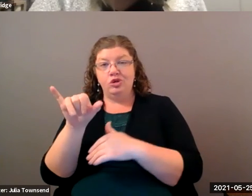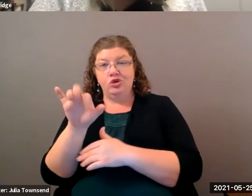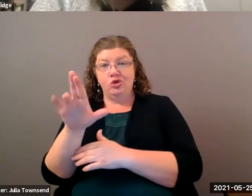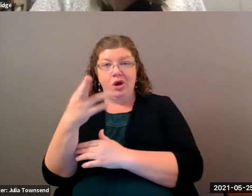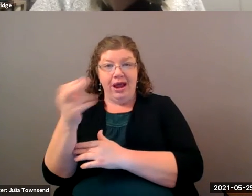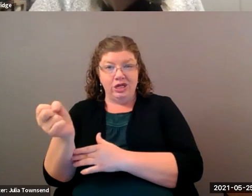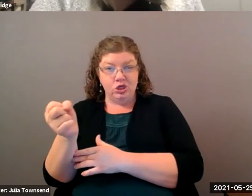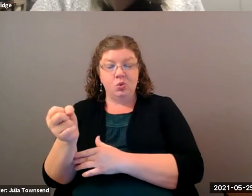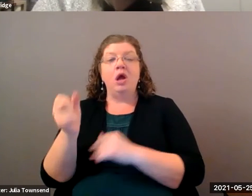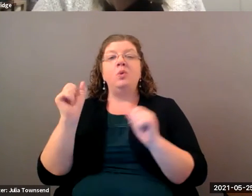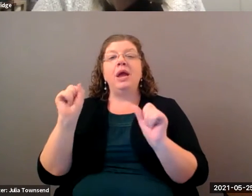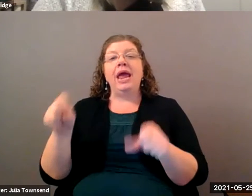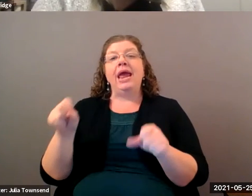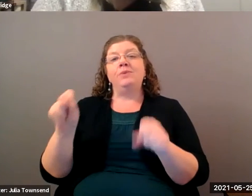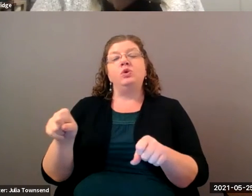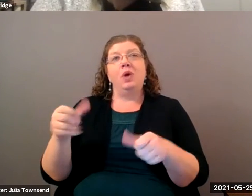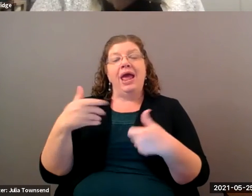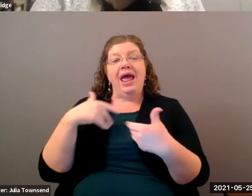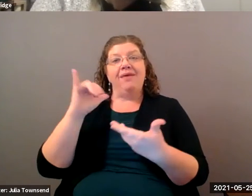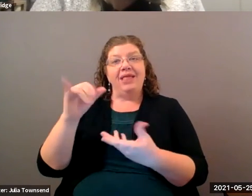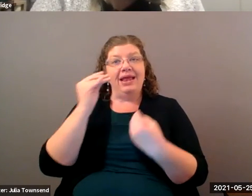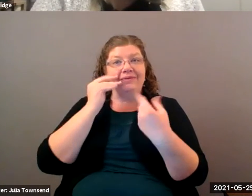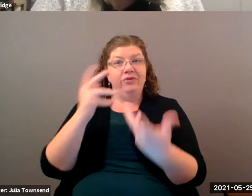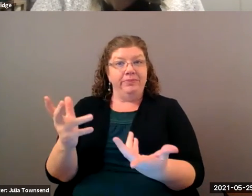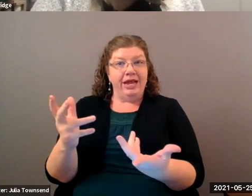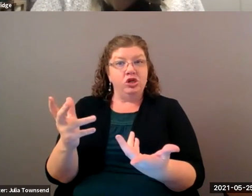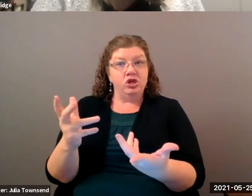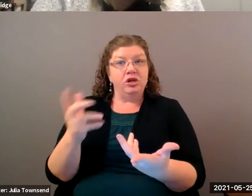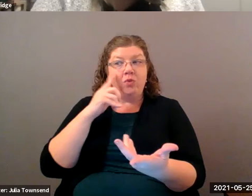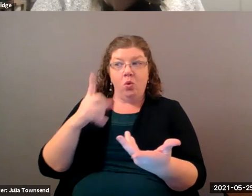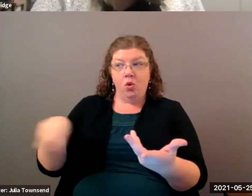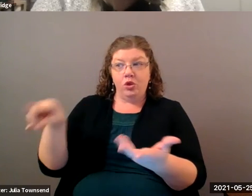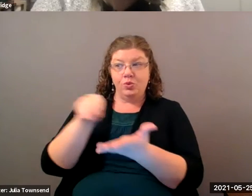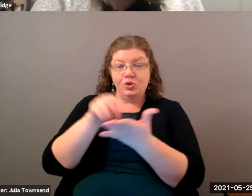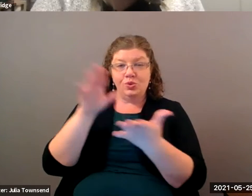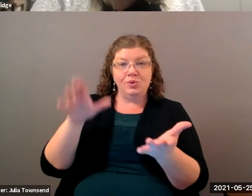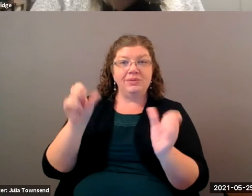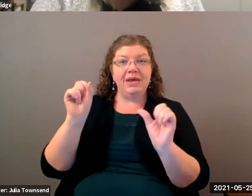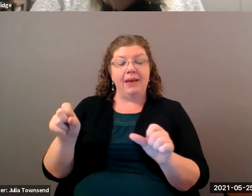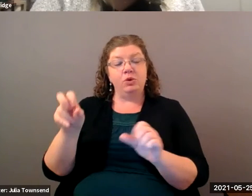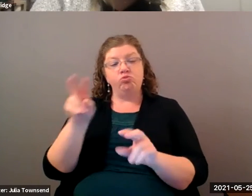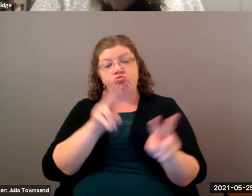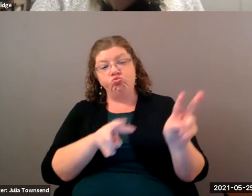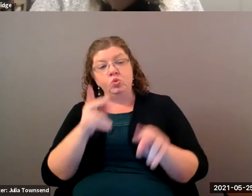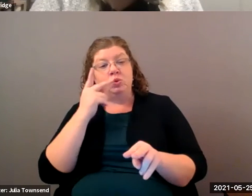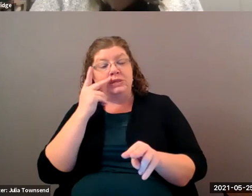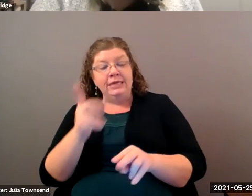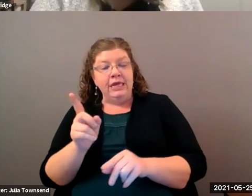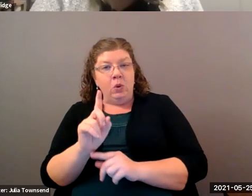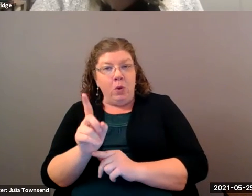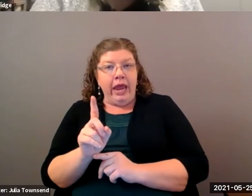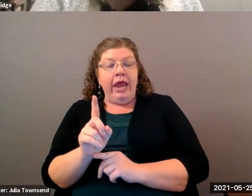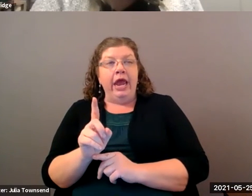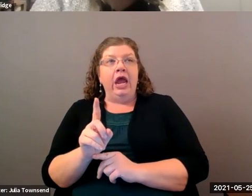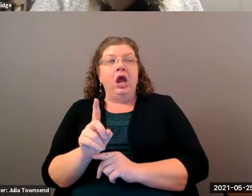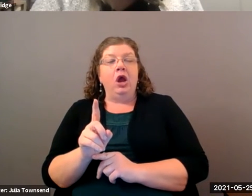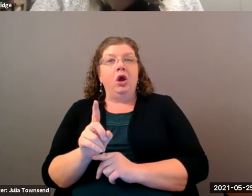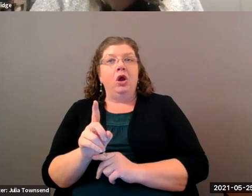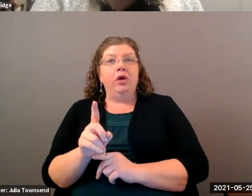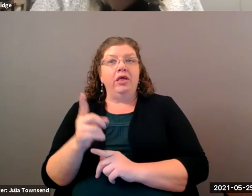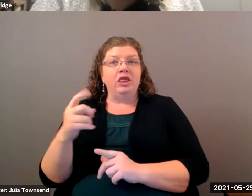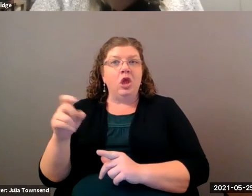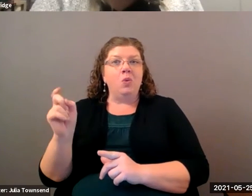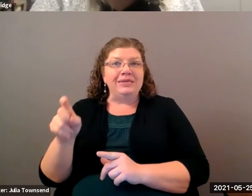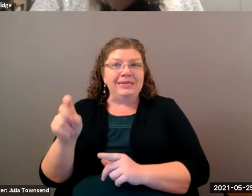estos distritos que nos envían estudiantes a las escuelas secundarias y pudimos proporcionar esa